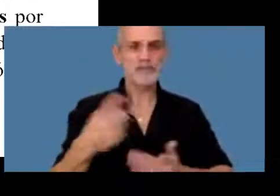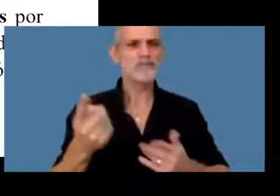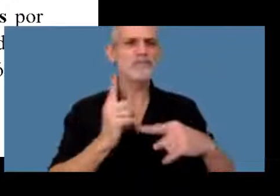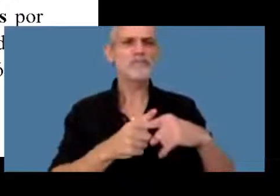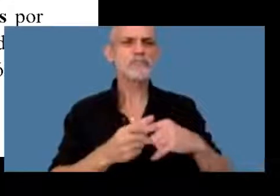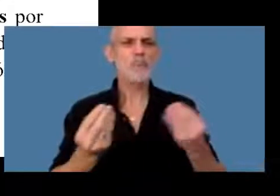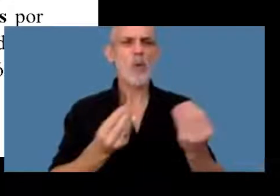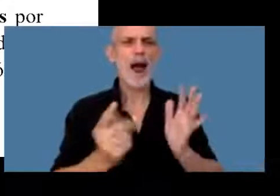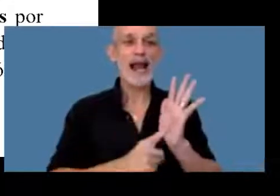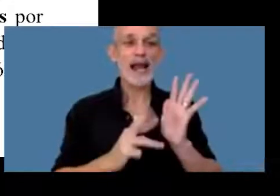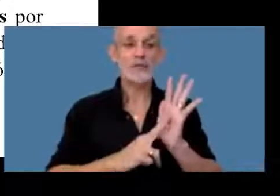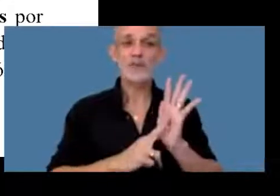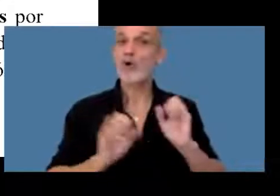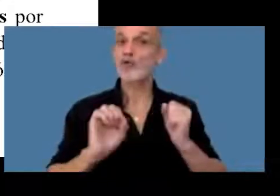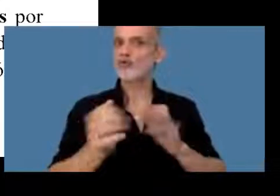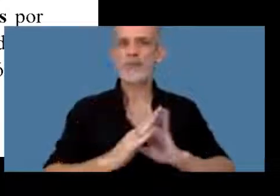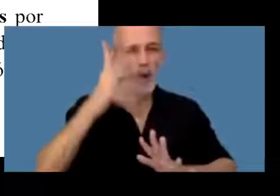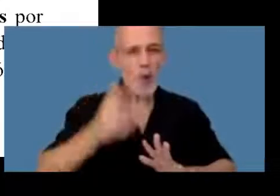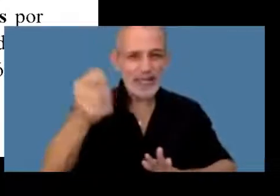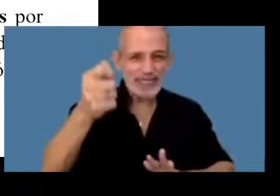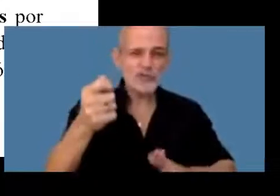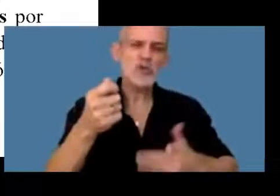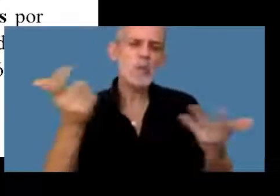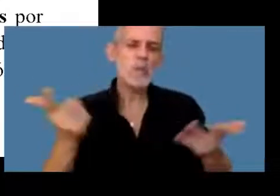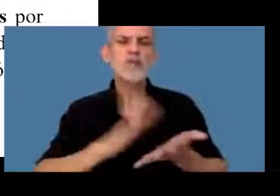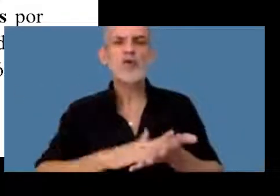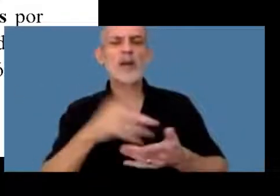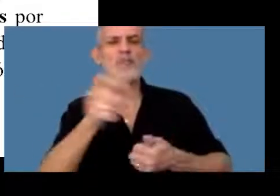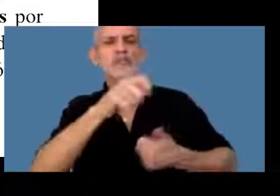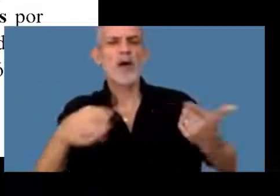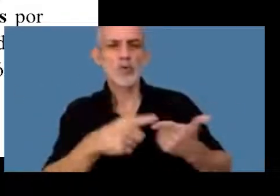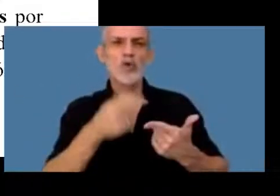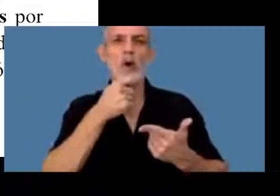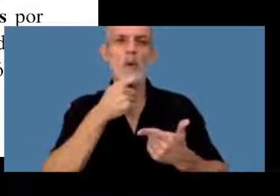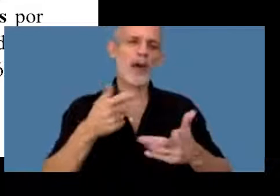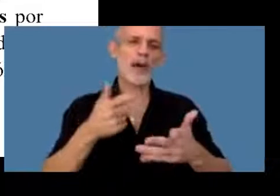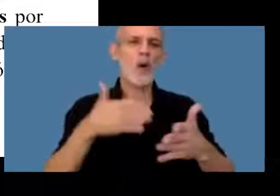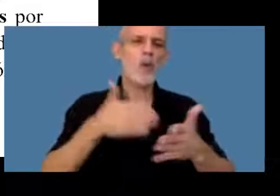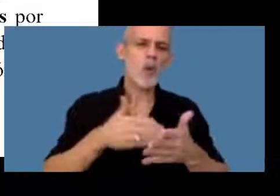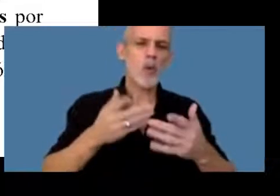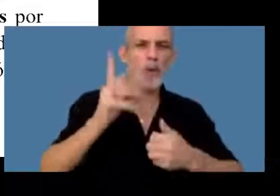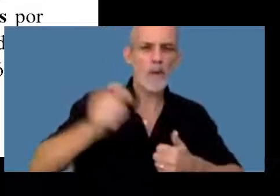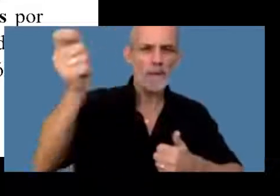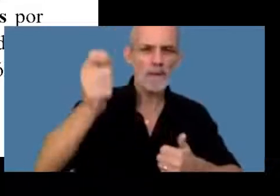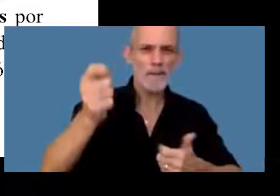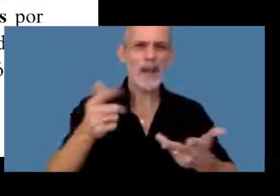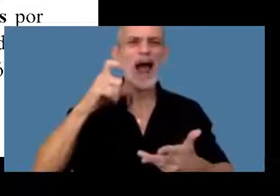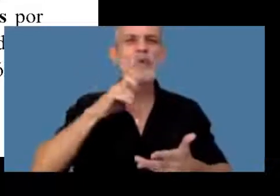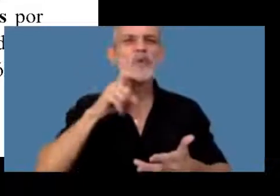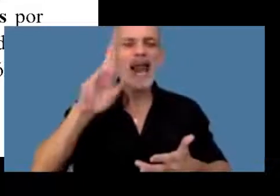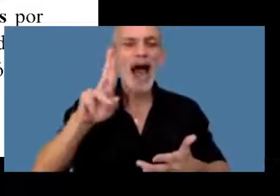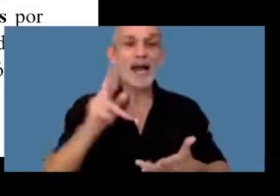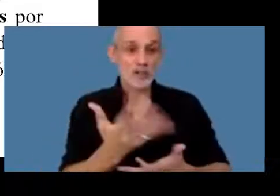se suspenden los juicios de ejecución fiscal, como la traba de medidas cautelares, que ustedes saben, son embargos sobre las